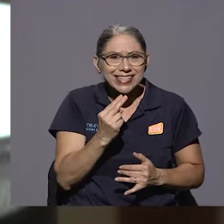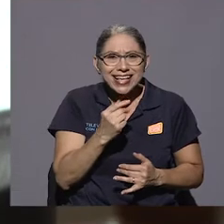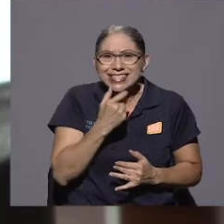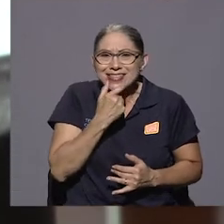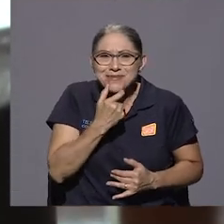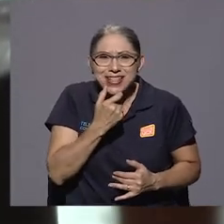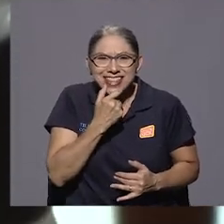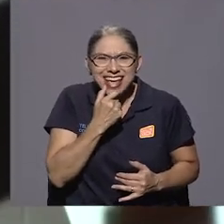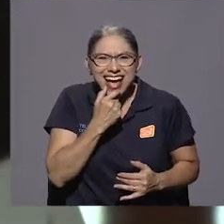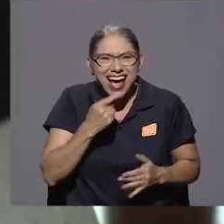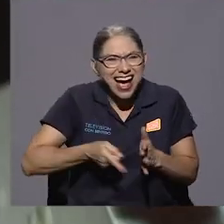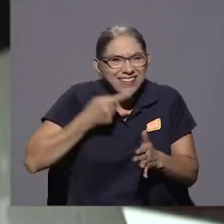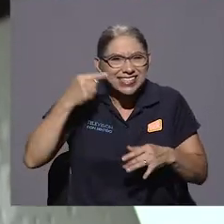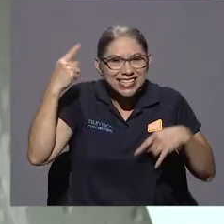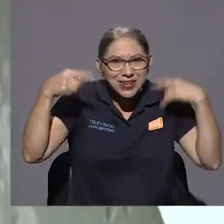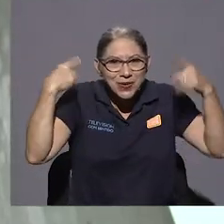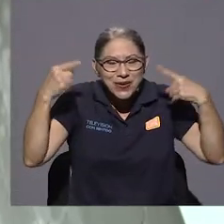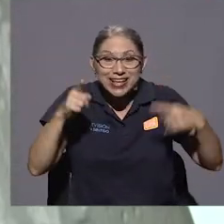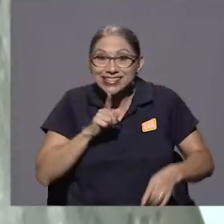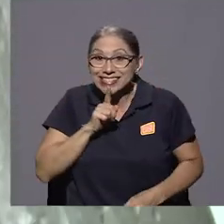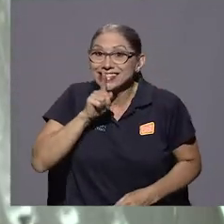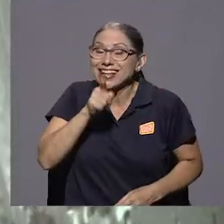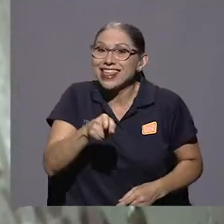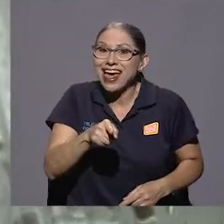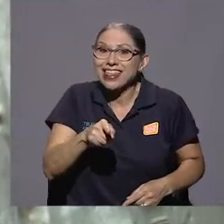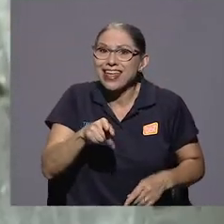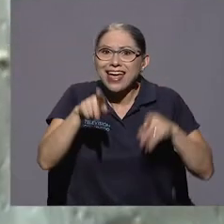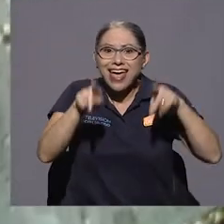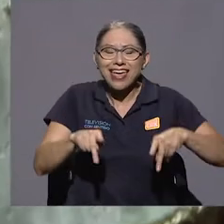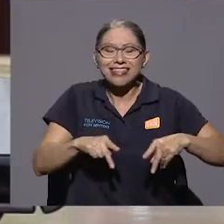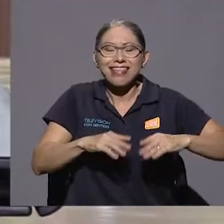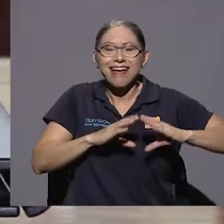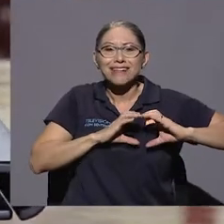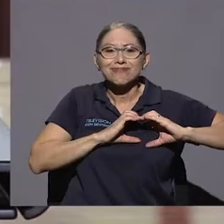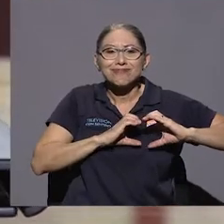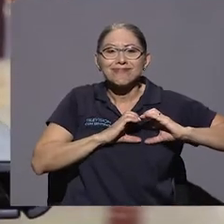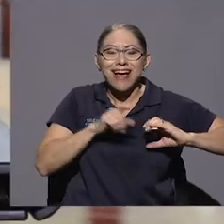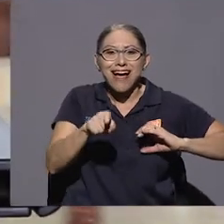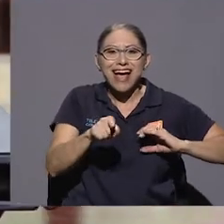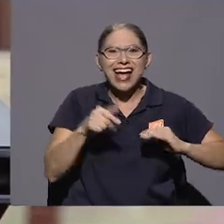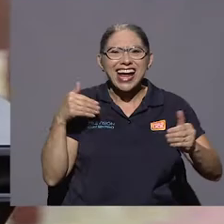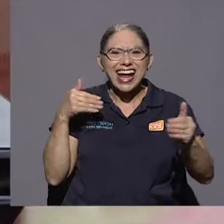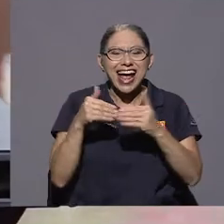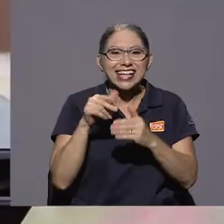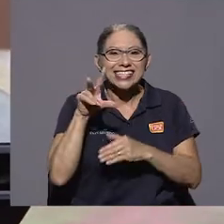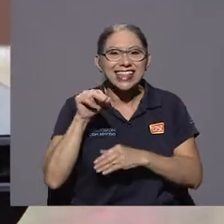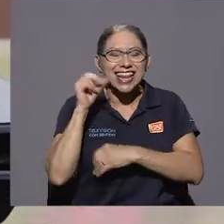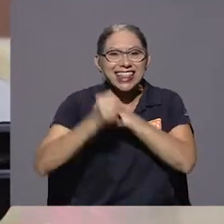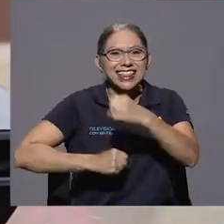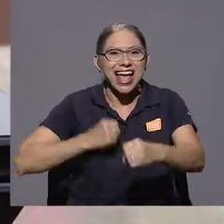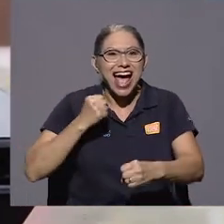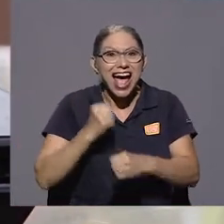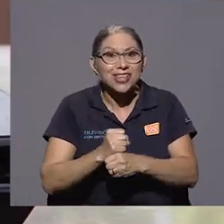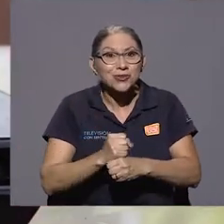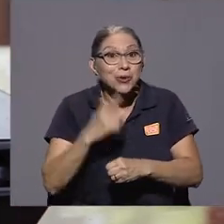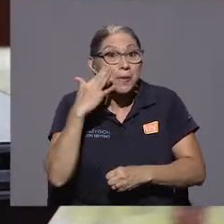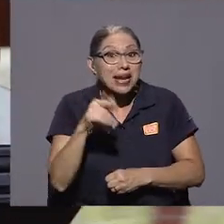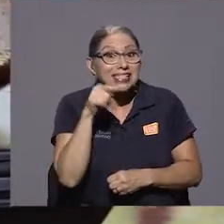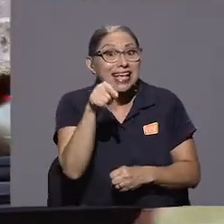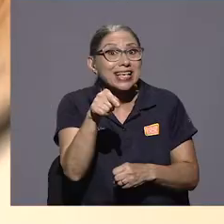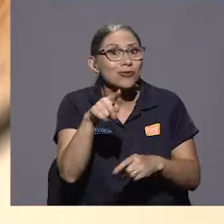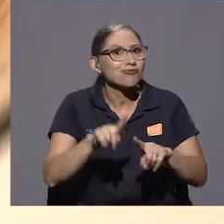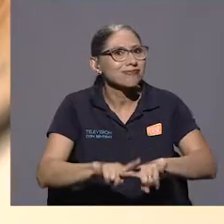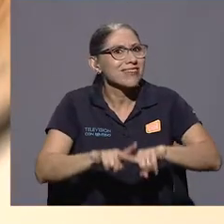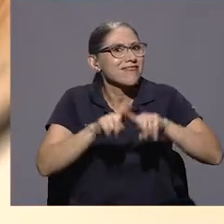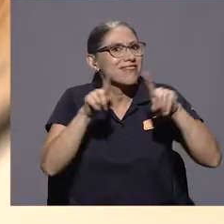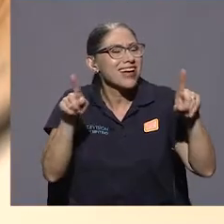locura a veces y sinceridad se ganó el corazón de la gente. Luego de casi 30 años esa chispa parece buscó otros rumbos